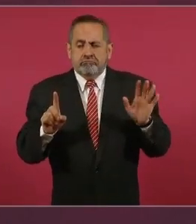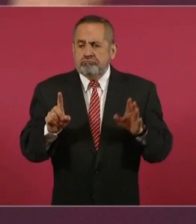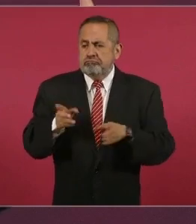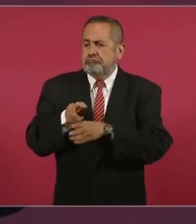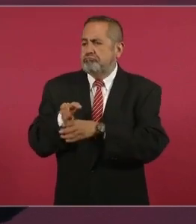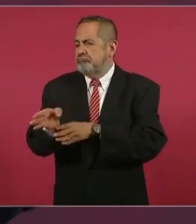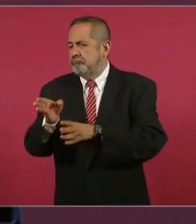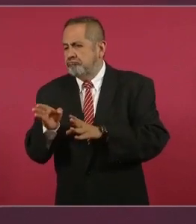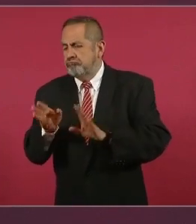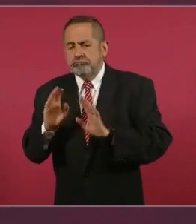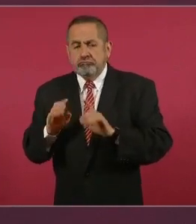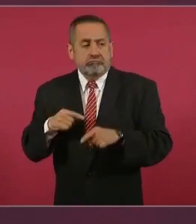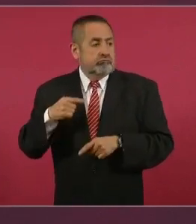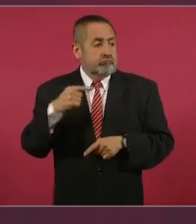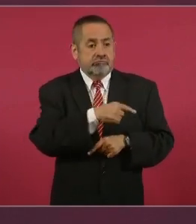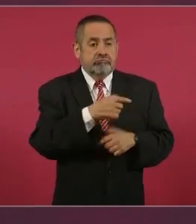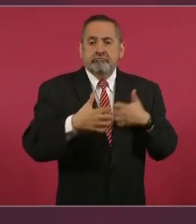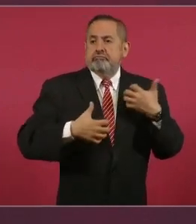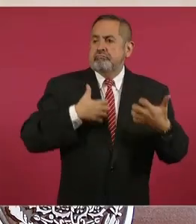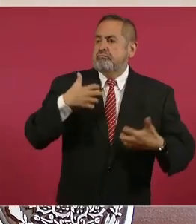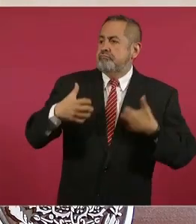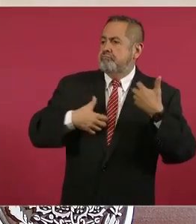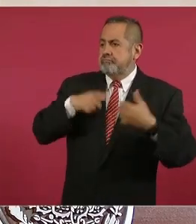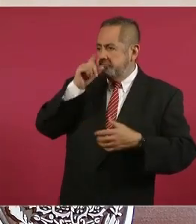se enojan